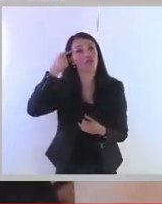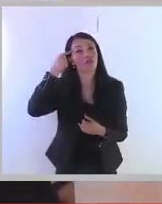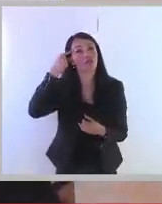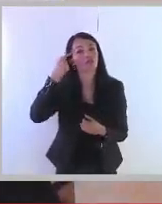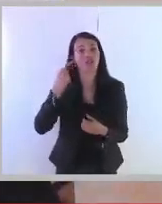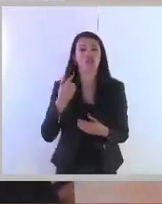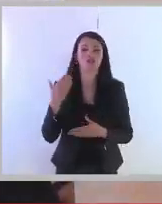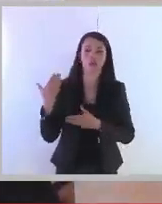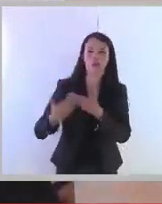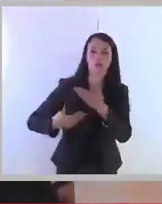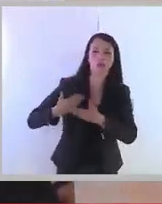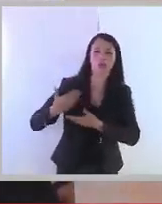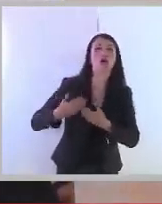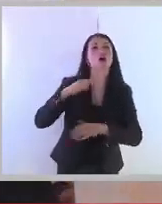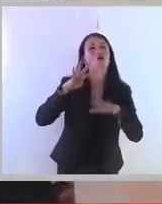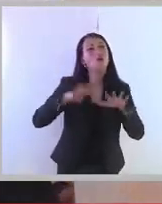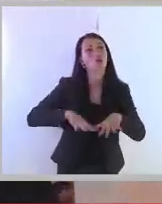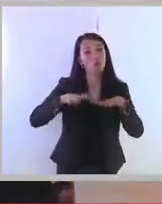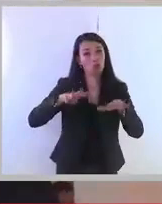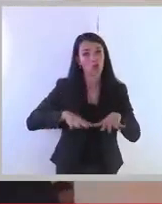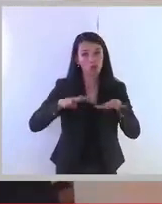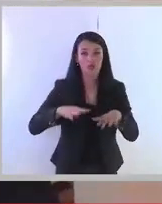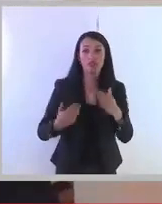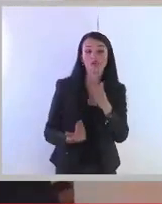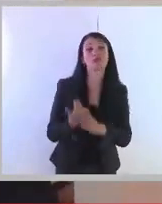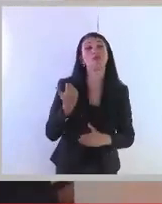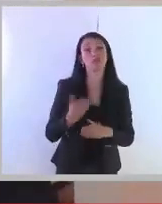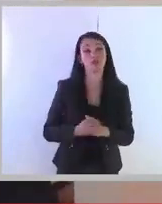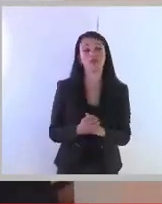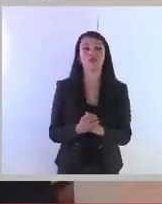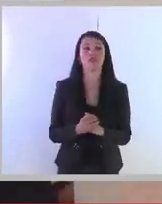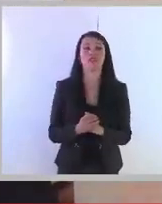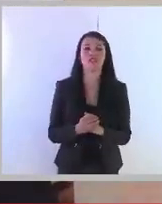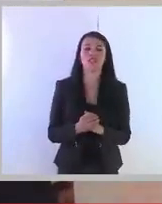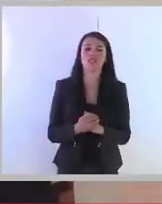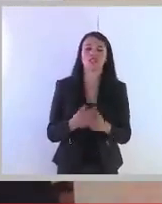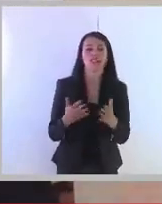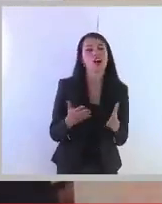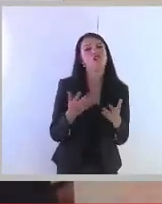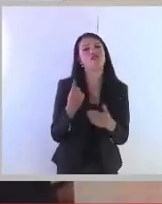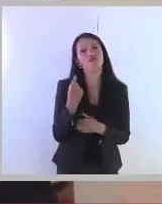ya 9 meses de haber iniciado. Nos quedan